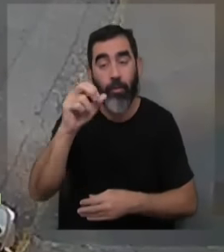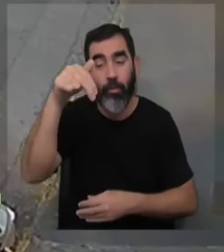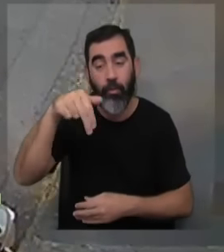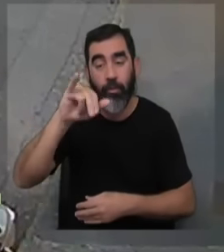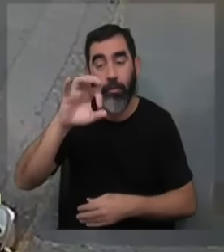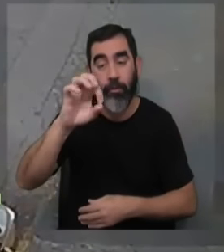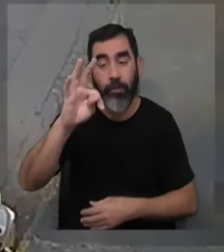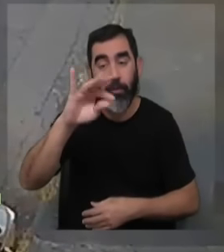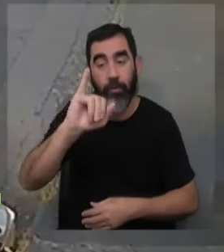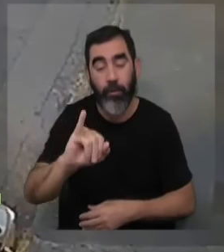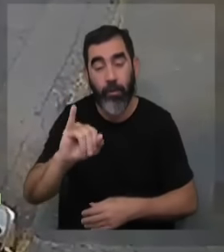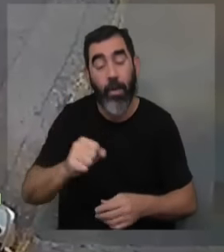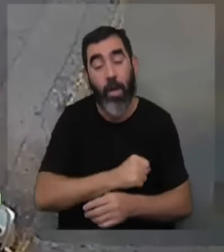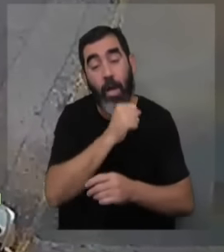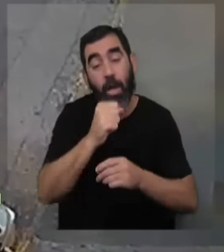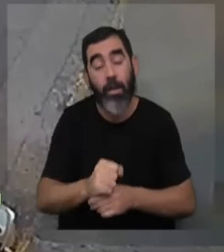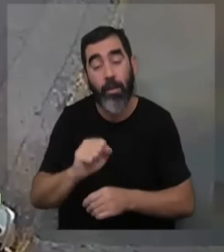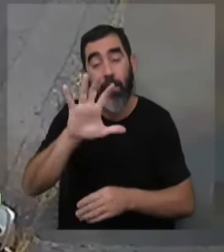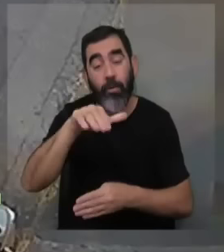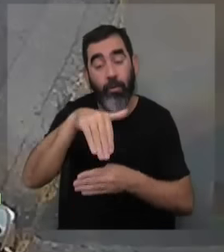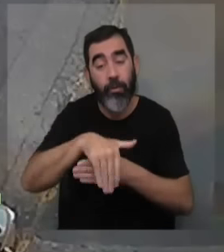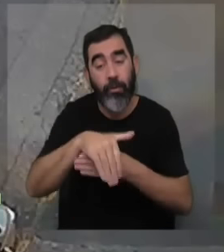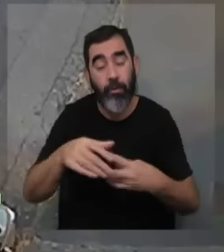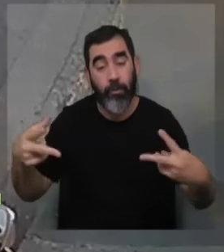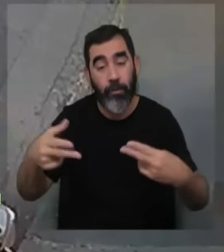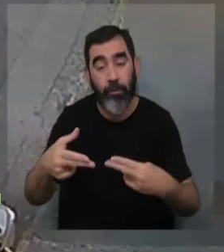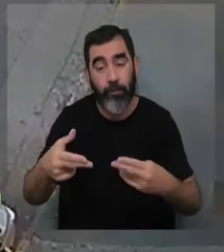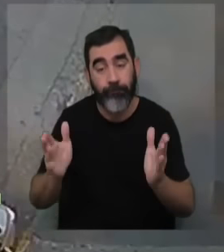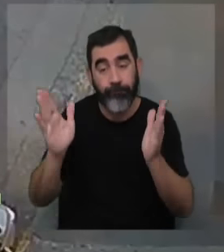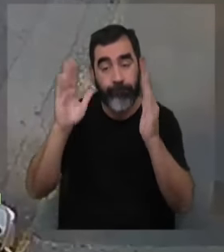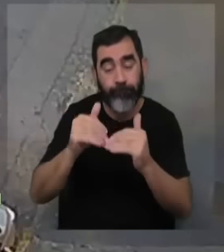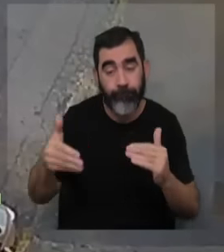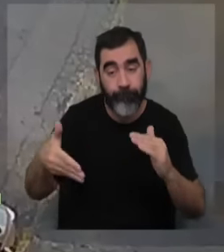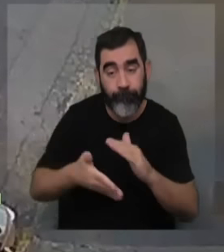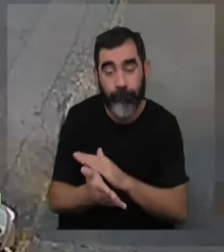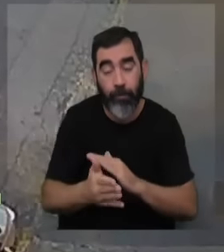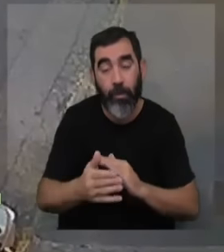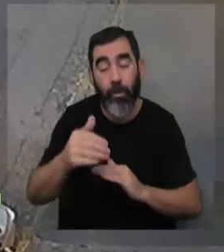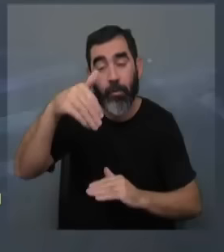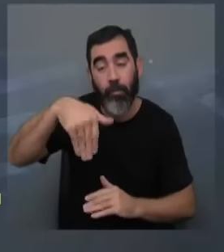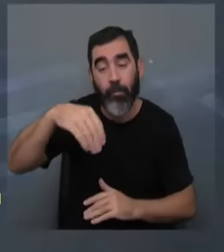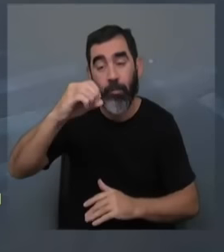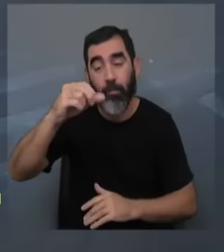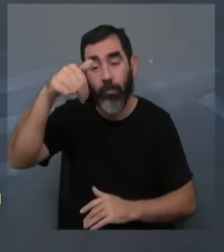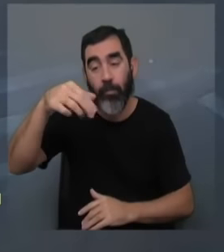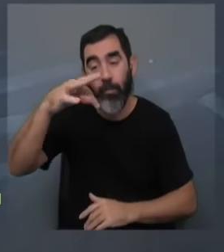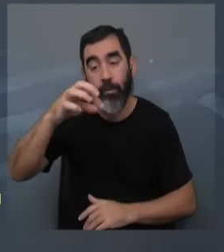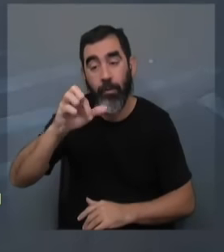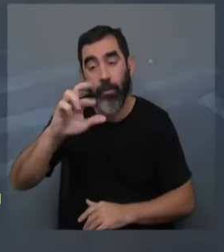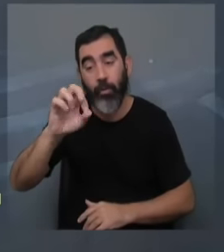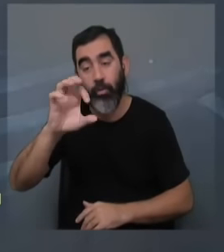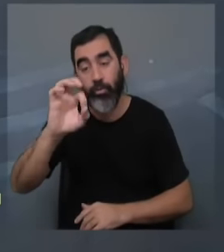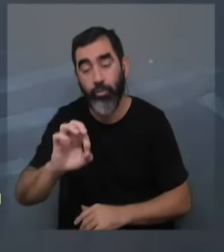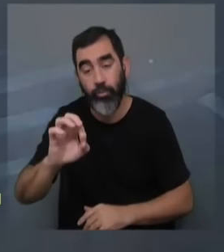Espinosa el corte será hasta las 5 de la tarde no se podrá circular por Ana monterroso desde Joaquín de